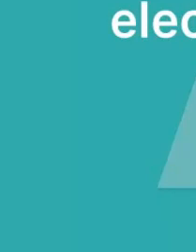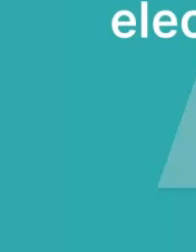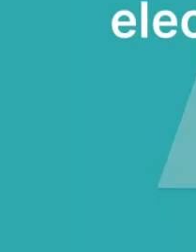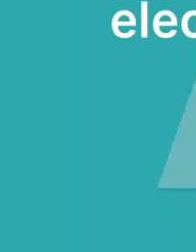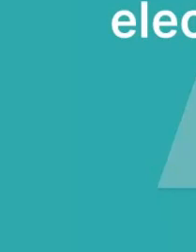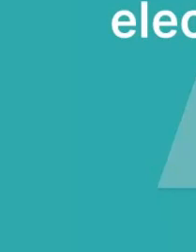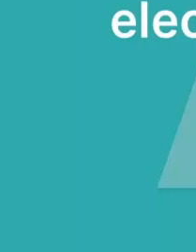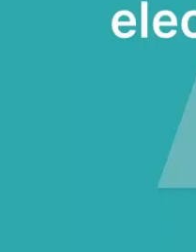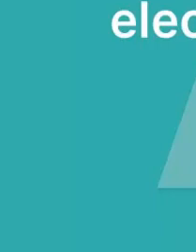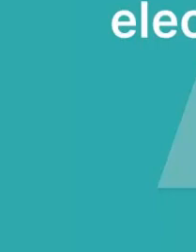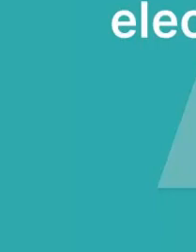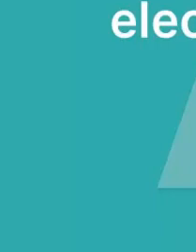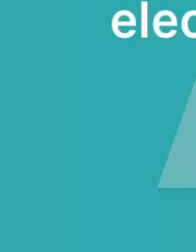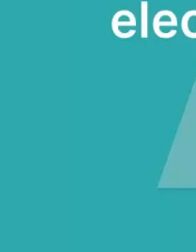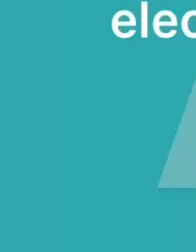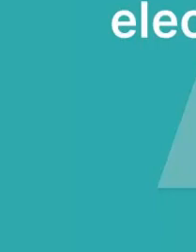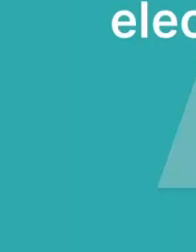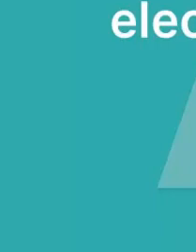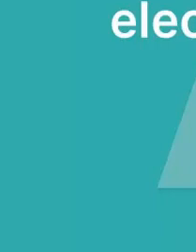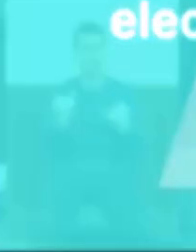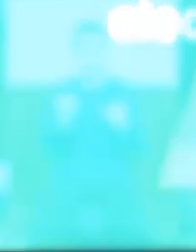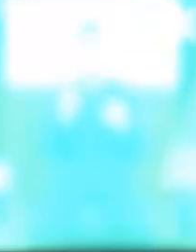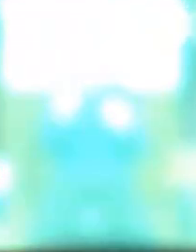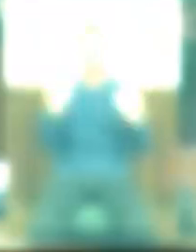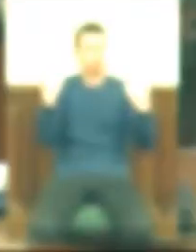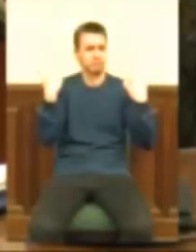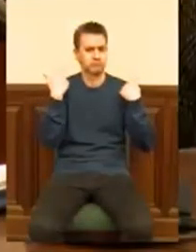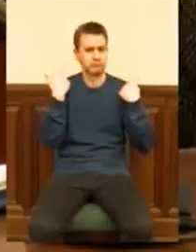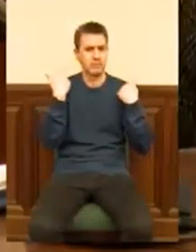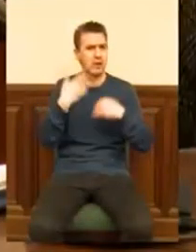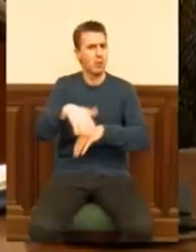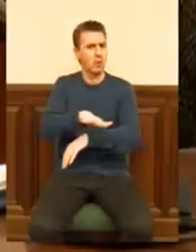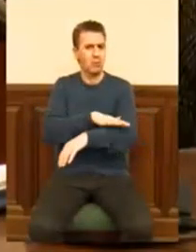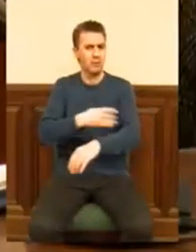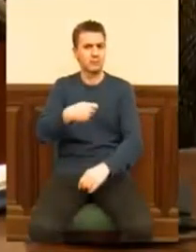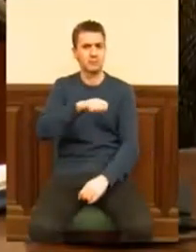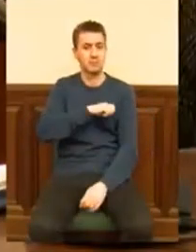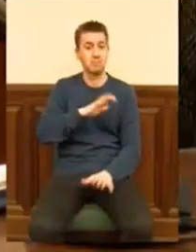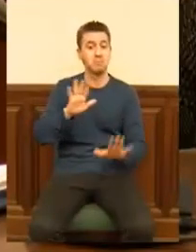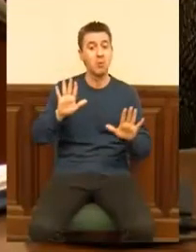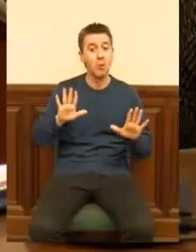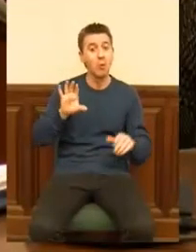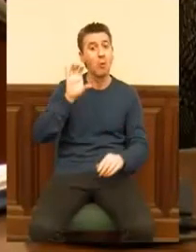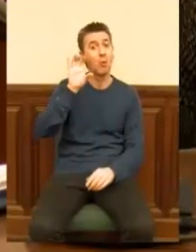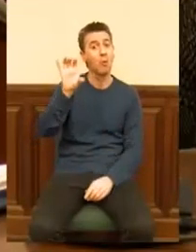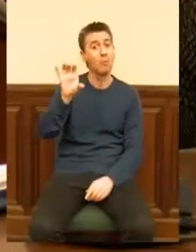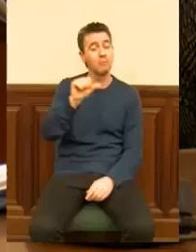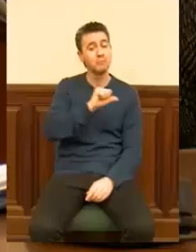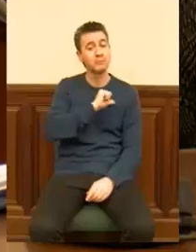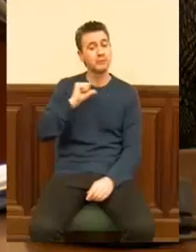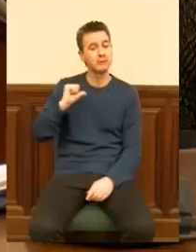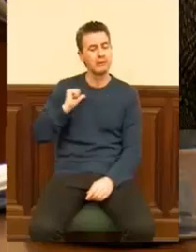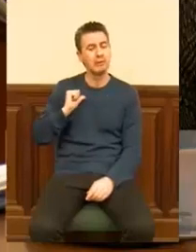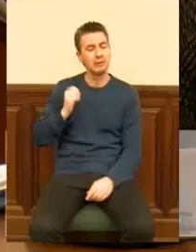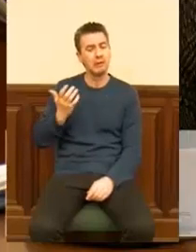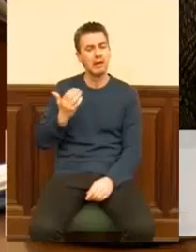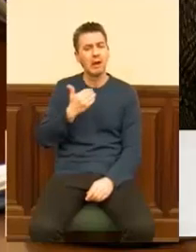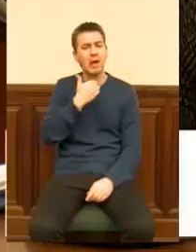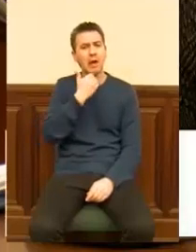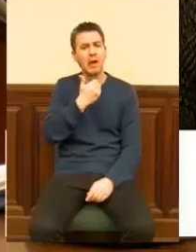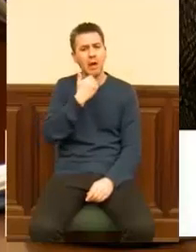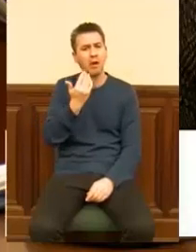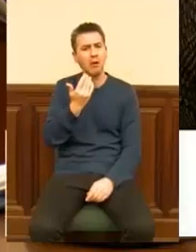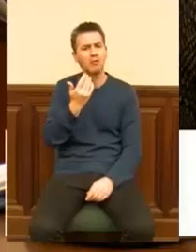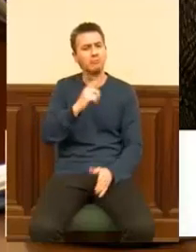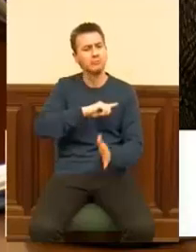Efectivamente, la energía es competencia estatal, pero las comunidades autónomas tienen margen competencial para establecer legislación